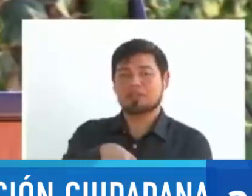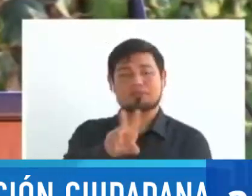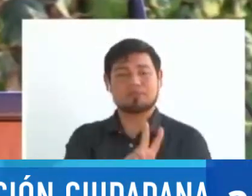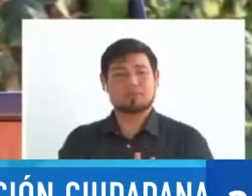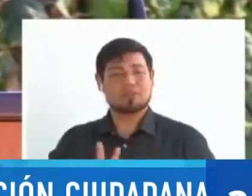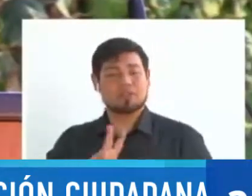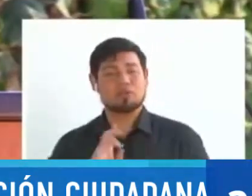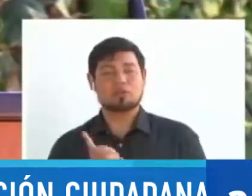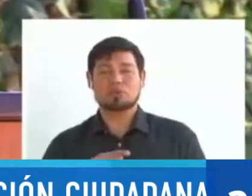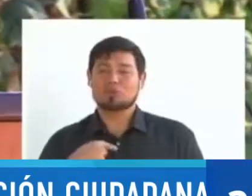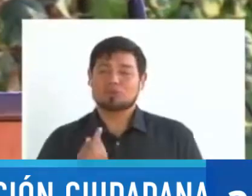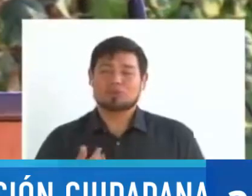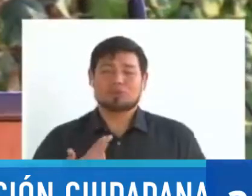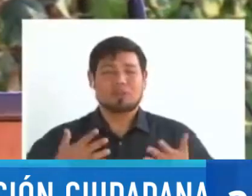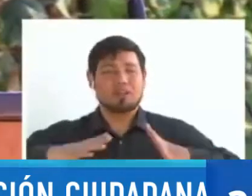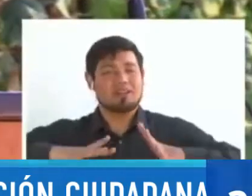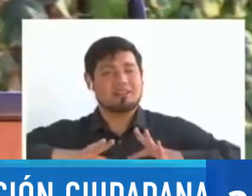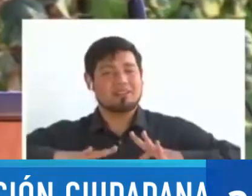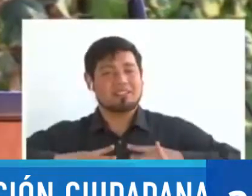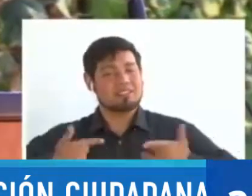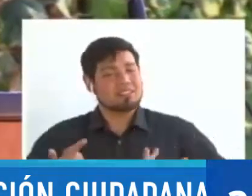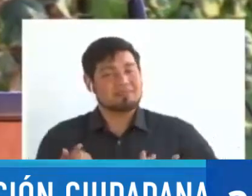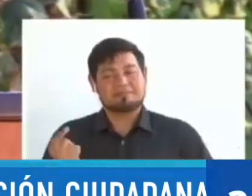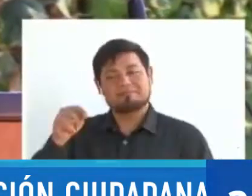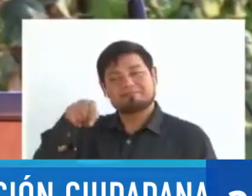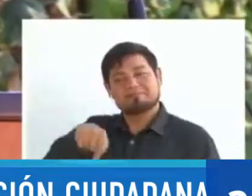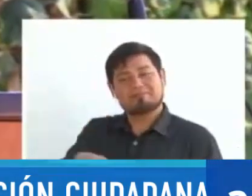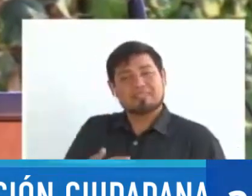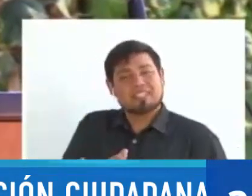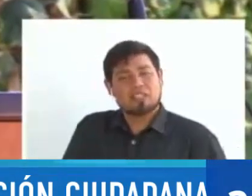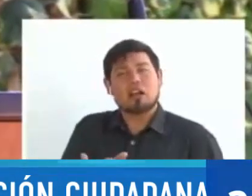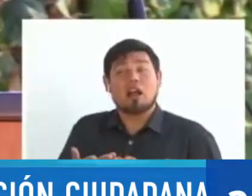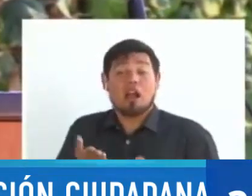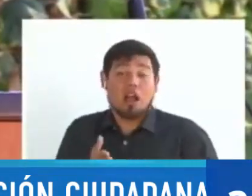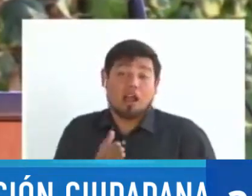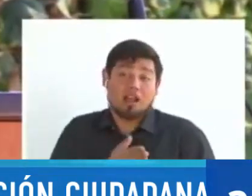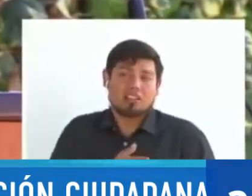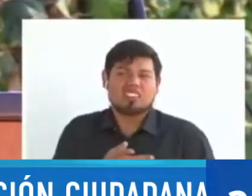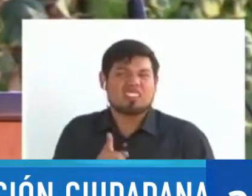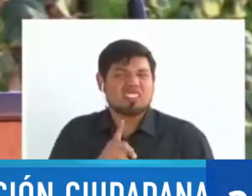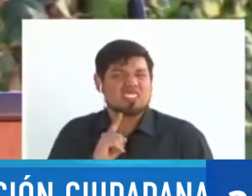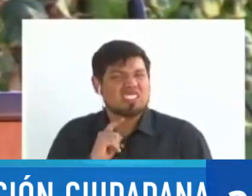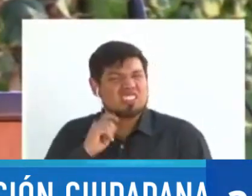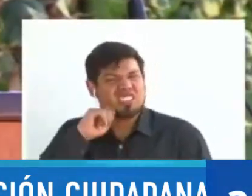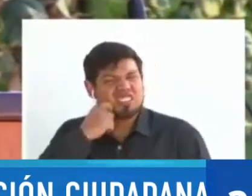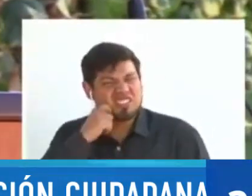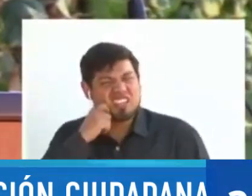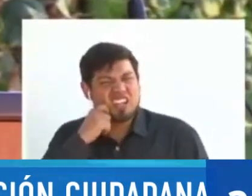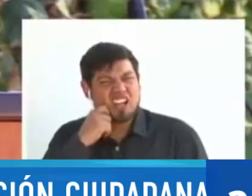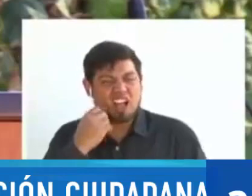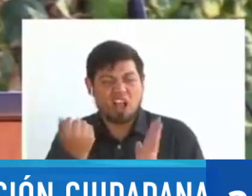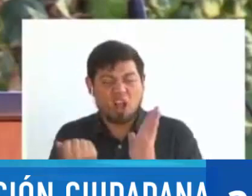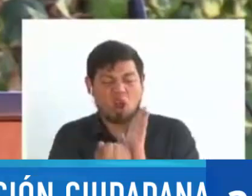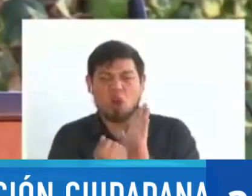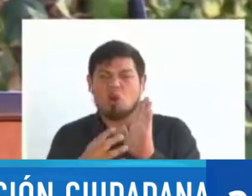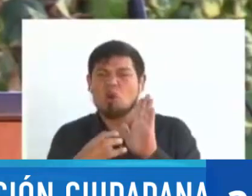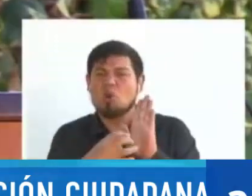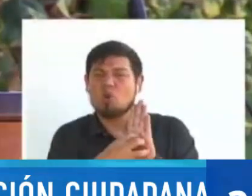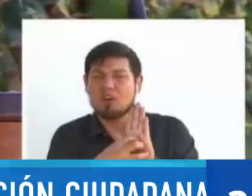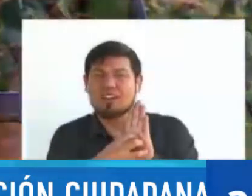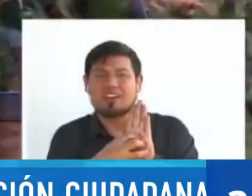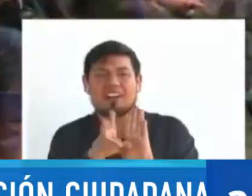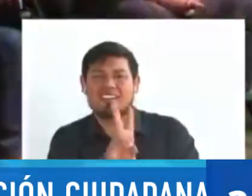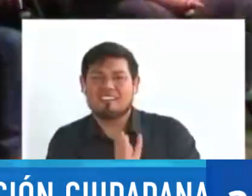contentas que nos esté acompañando. Y antes de anunciarlo, quiero decir, bueno, ¿qué es, no?, la huella valdiviana? Yo creo